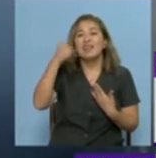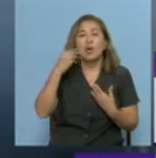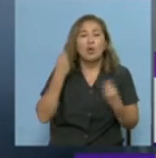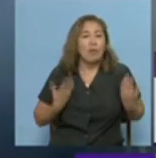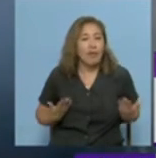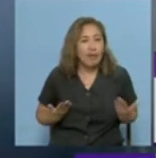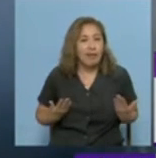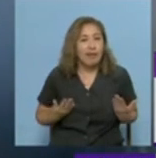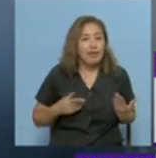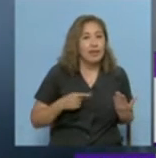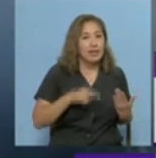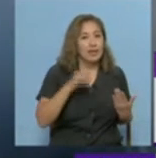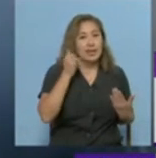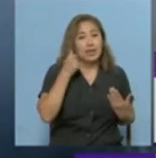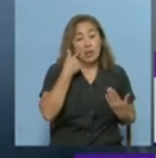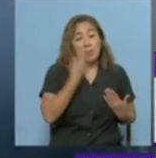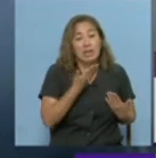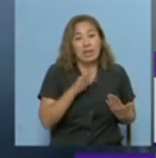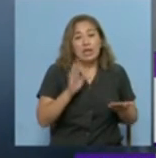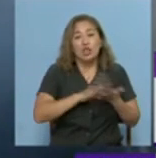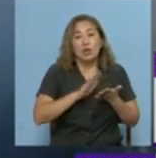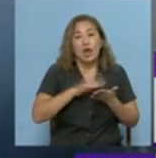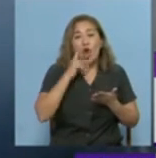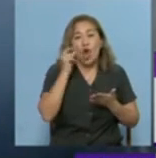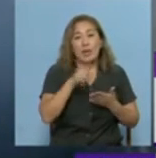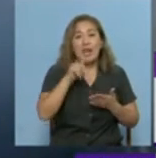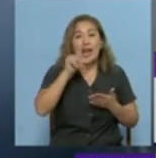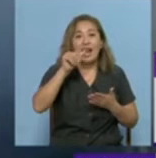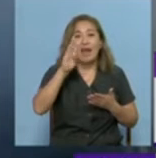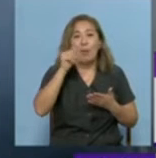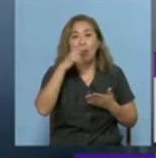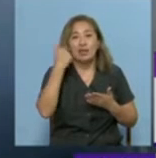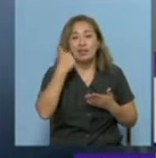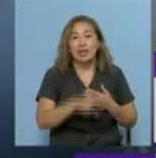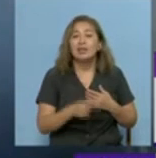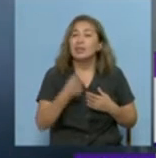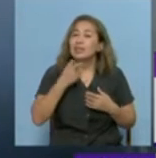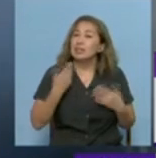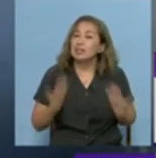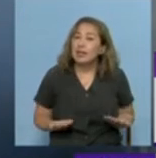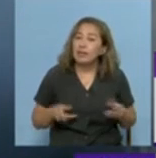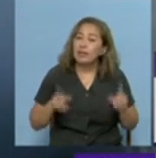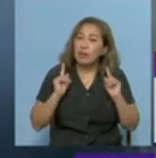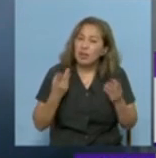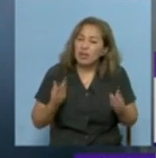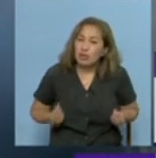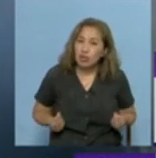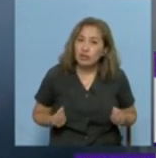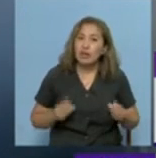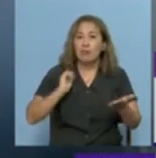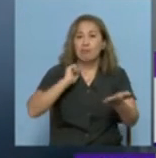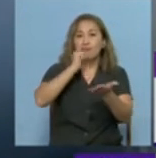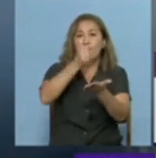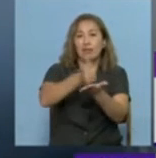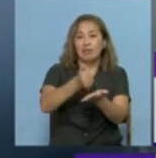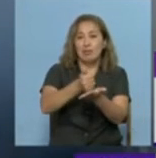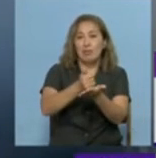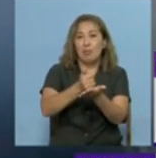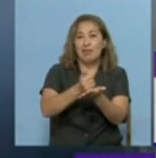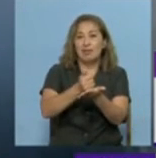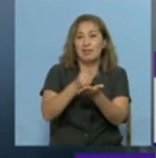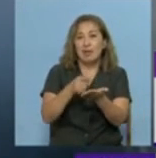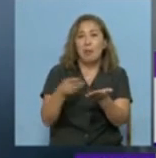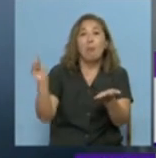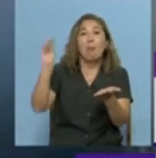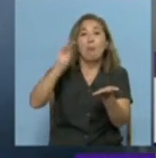Rossi? Tengo una buena mirada sobre Lavagna. Me alegra que haya tomado la decisión de participar protagónicamente,